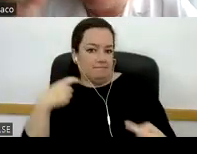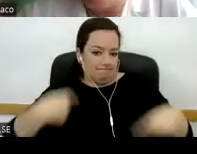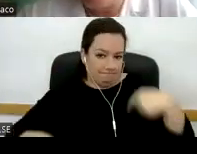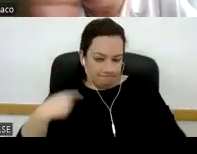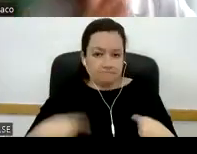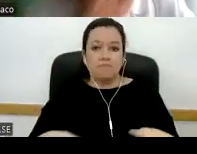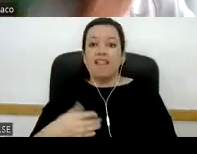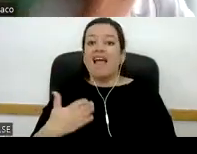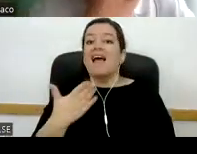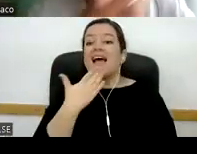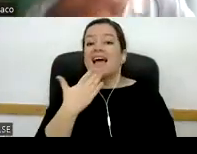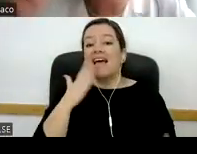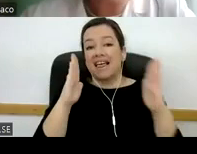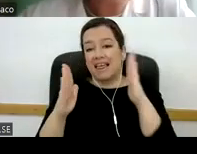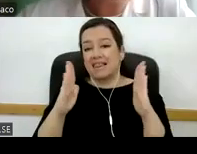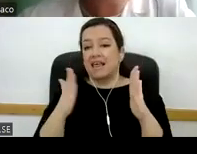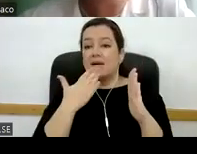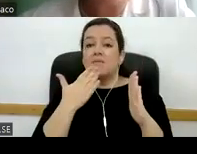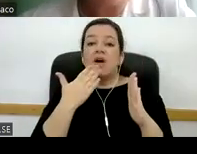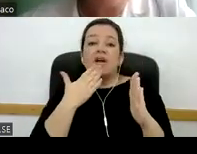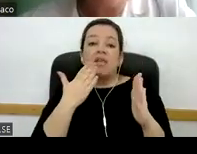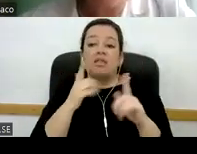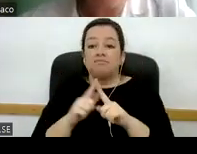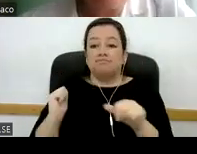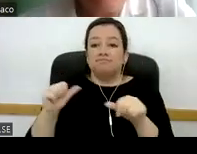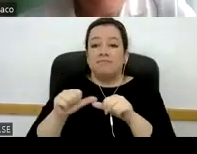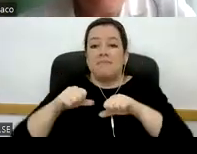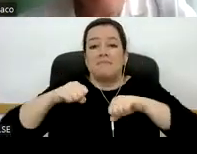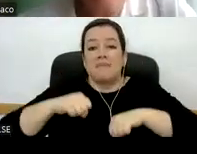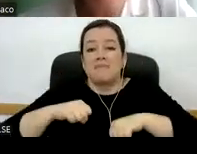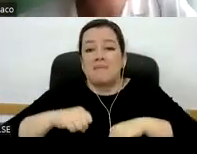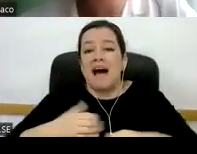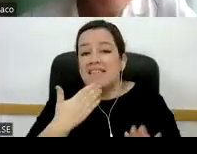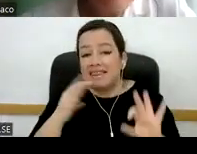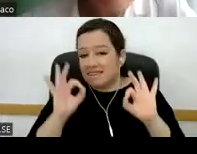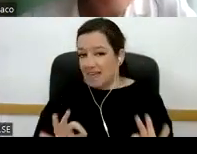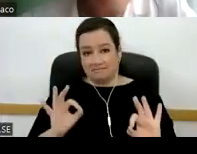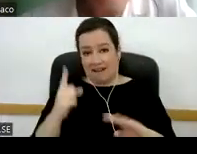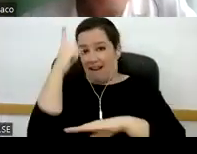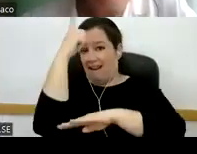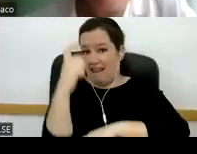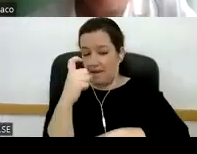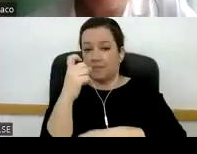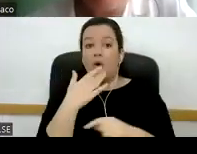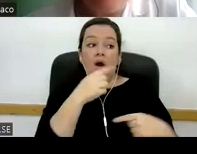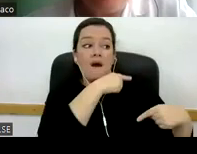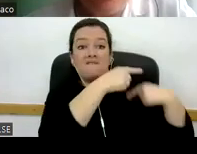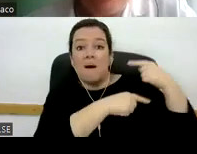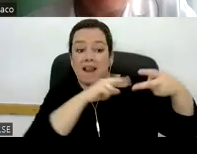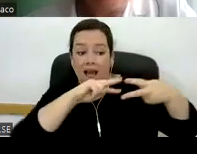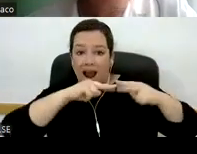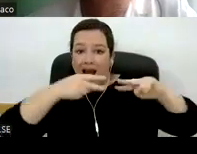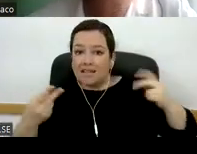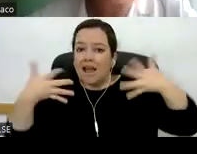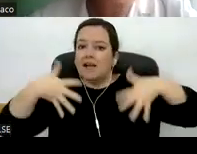uno tiene una edad, hace una serie de años, meses y días que nació, estos son invariables, y hay una serie de antecedentes familiares que ya cuando nacemos ya los